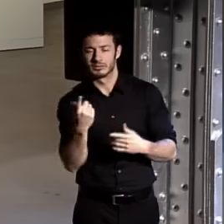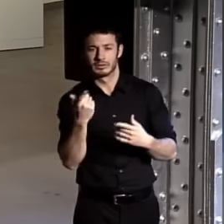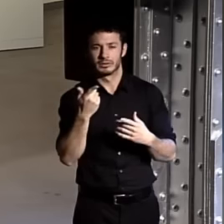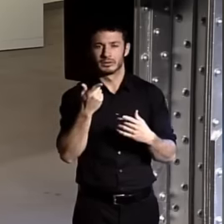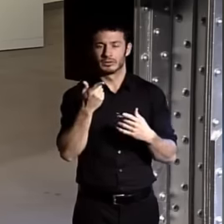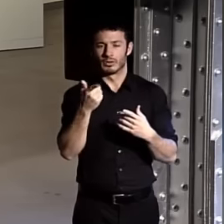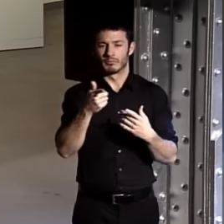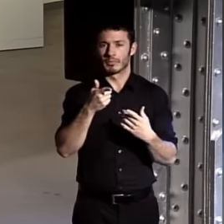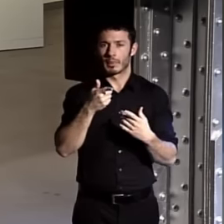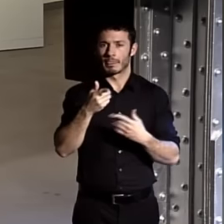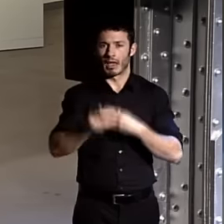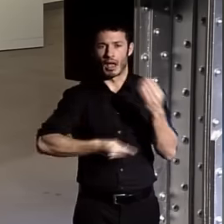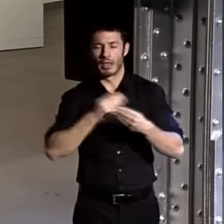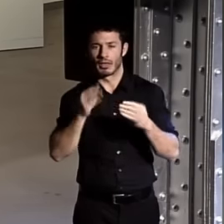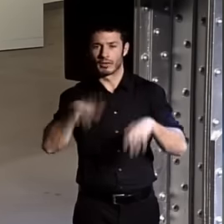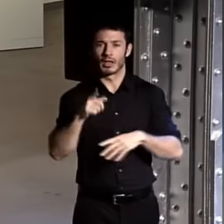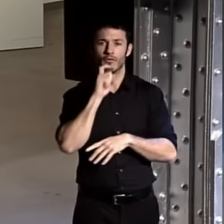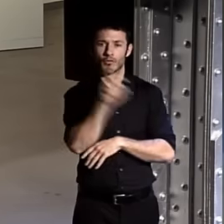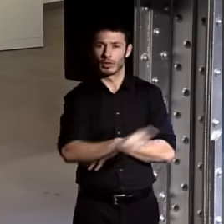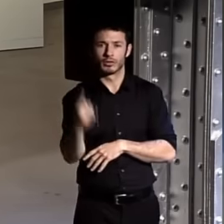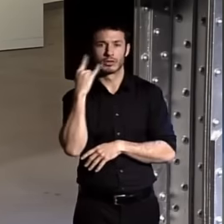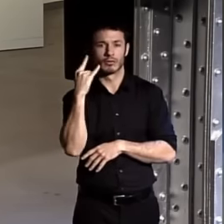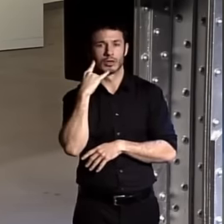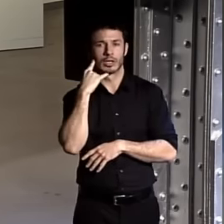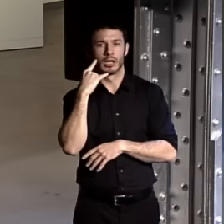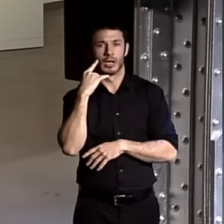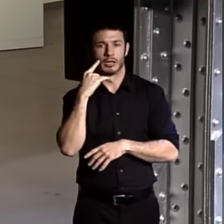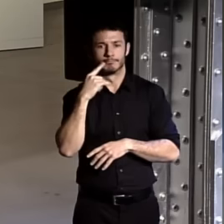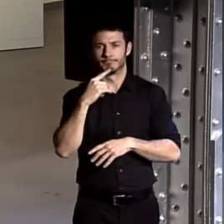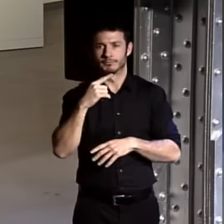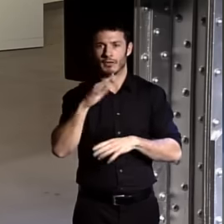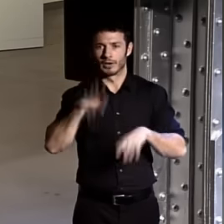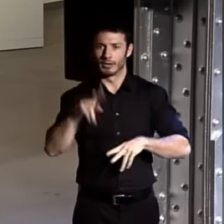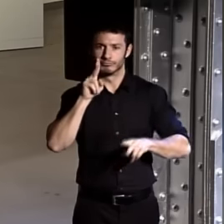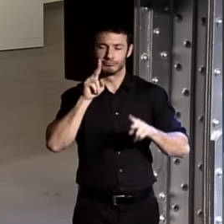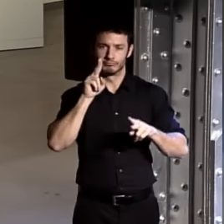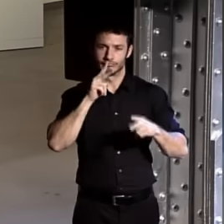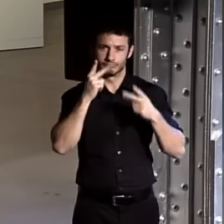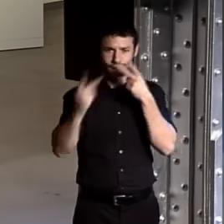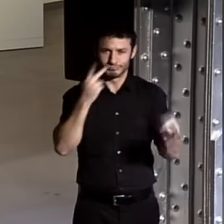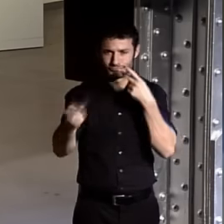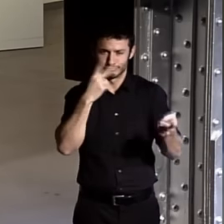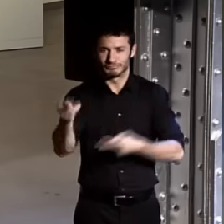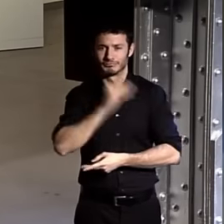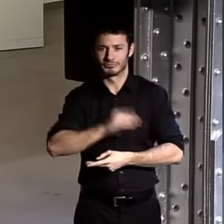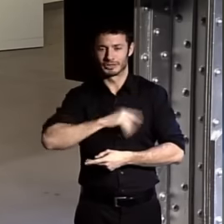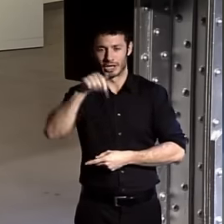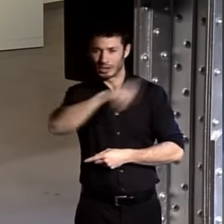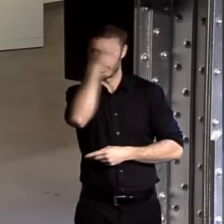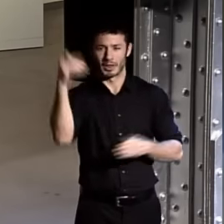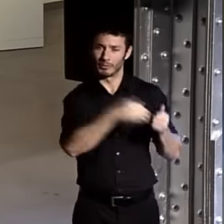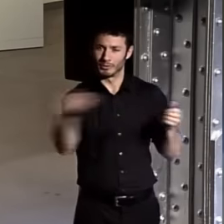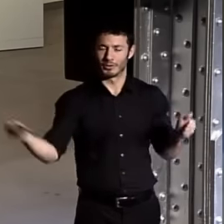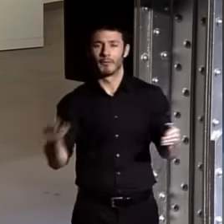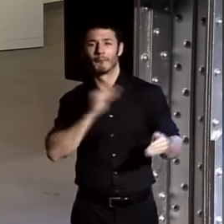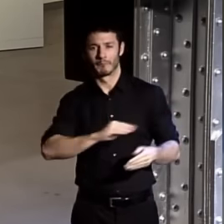les hecho convertirse en una de las grandes fundaciones en cuanto a visitas en actividades exposiciones en Madrid creo que mi exposición es un